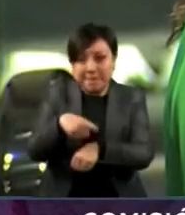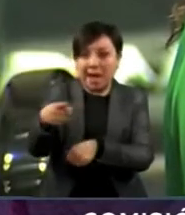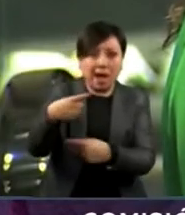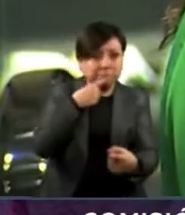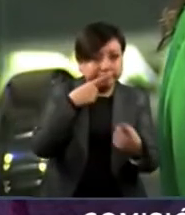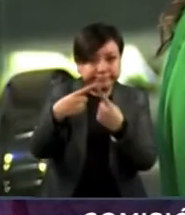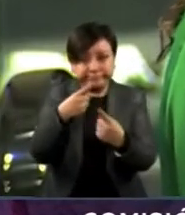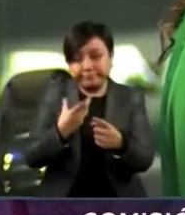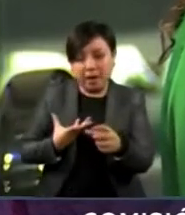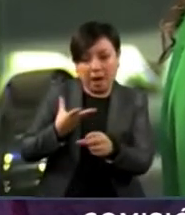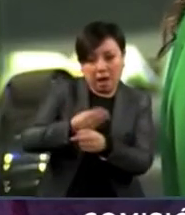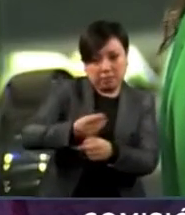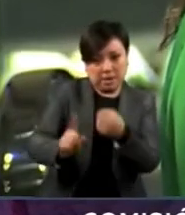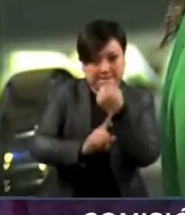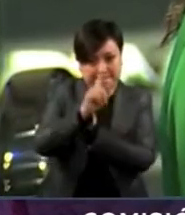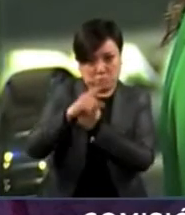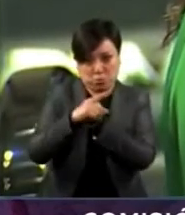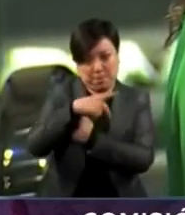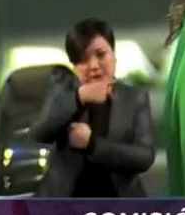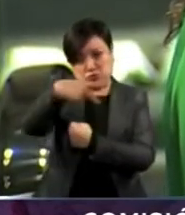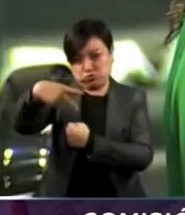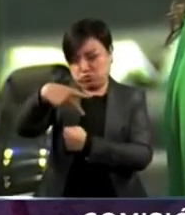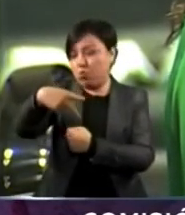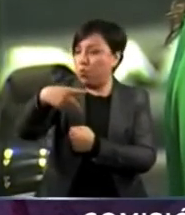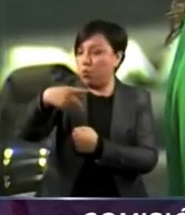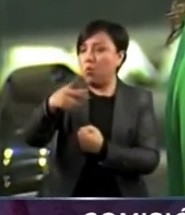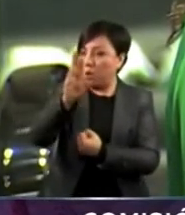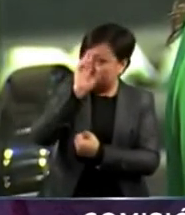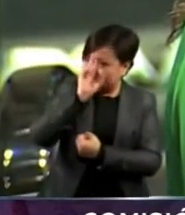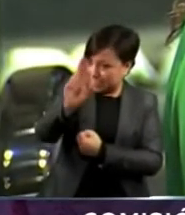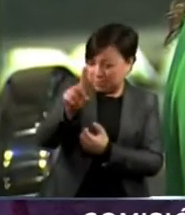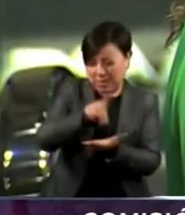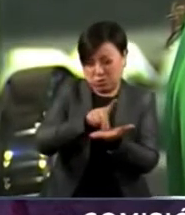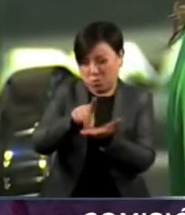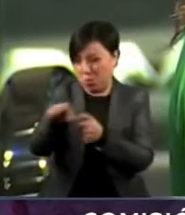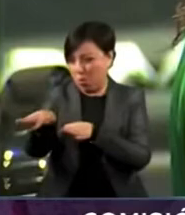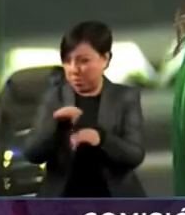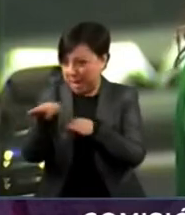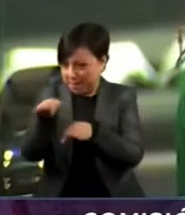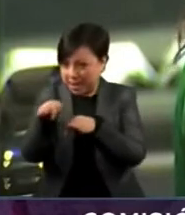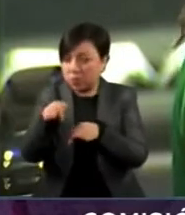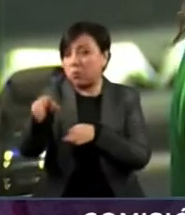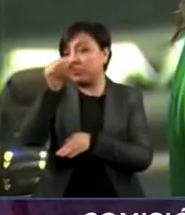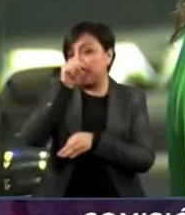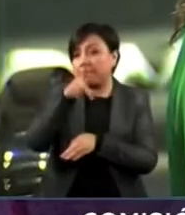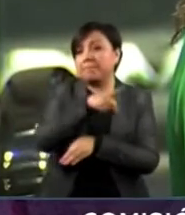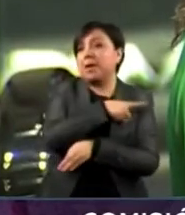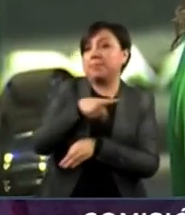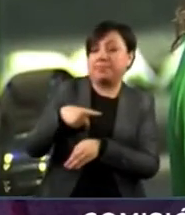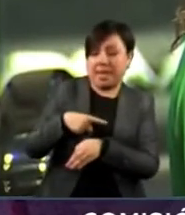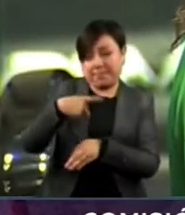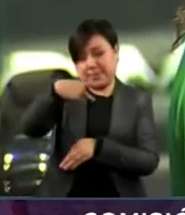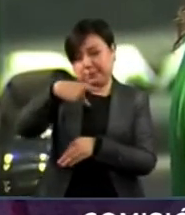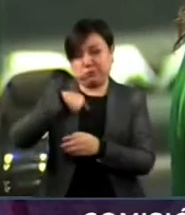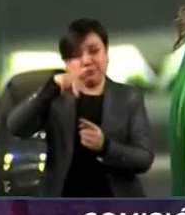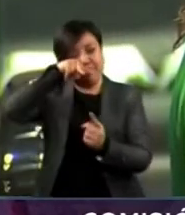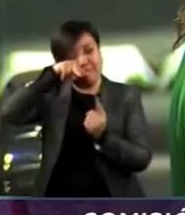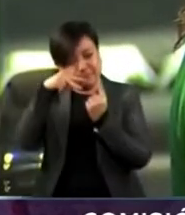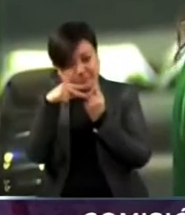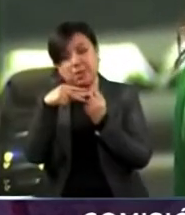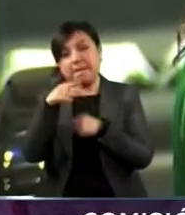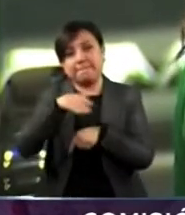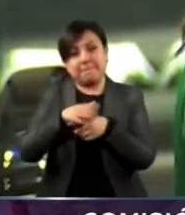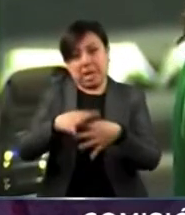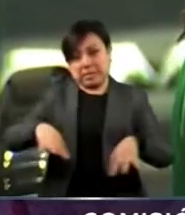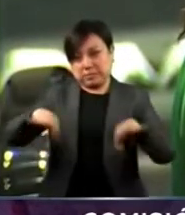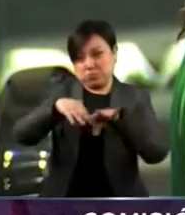con el pleno respeto de los derechos laborales y siempre teniendo como eje la necesidad de una nación por tener estudios de alto